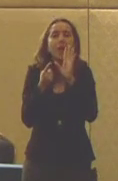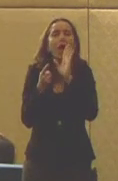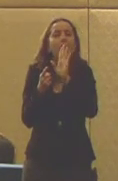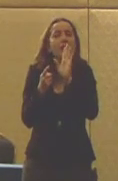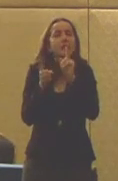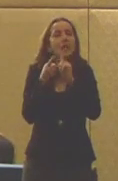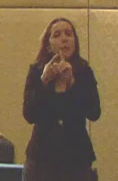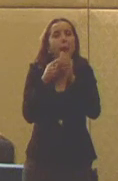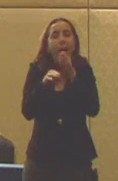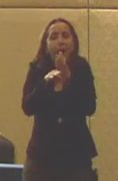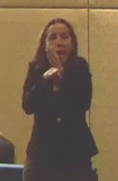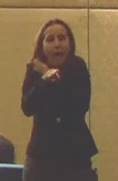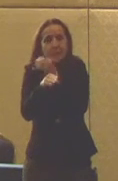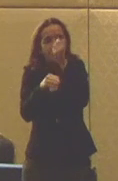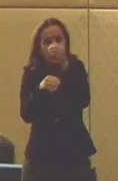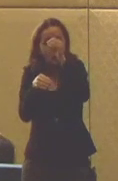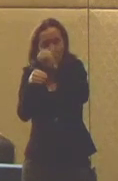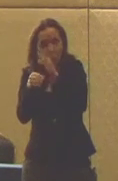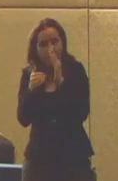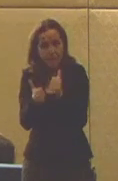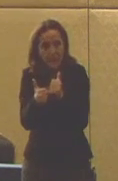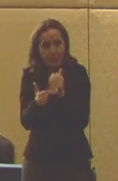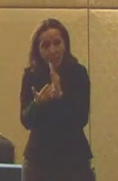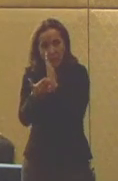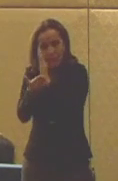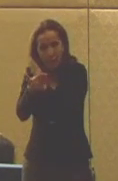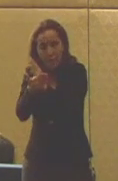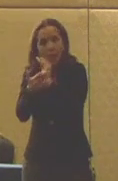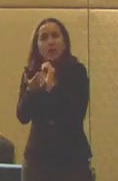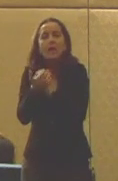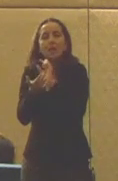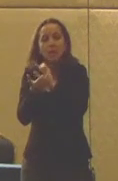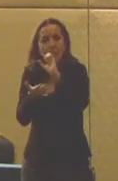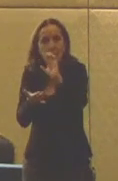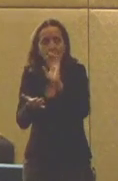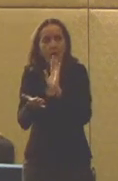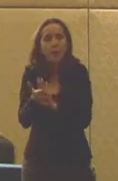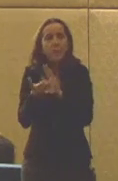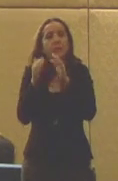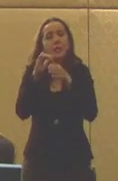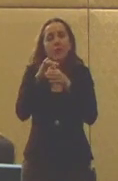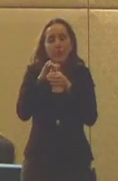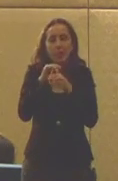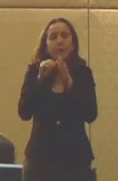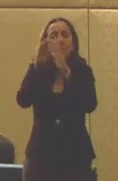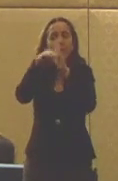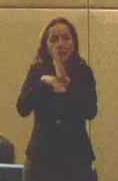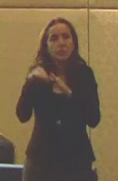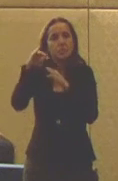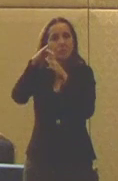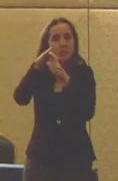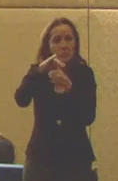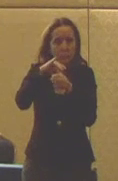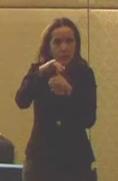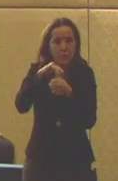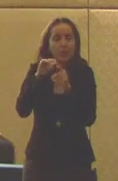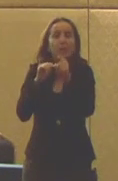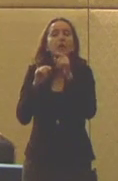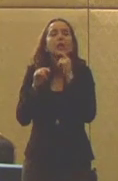tener estas condiciones para que efectivamente, o sea, que los marcos legales incorporen el tema, que tengamos realmente análisis de riesgo